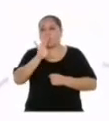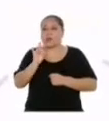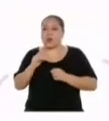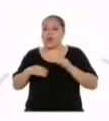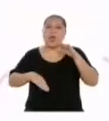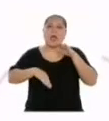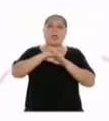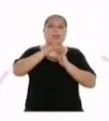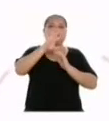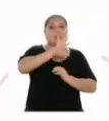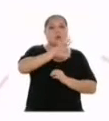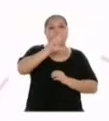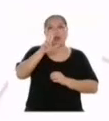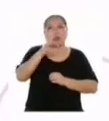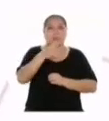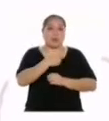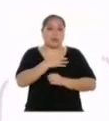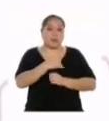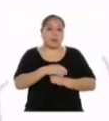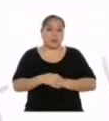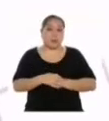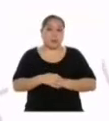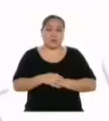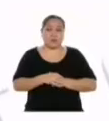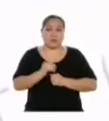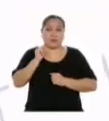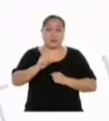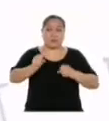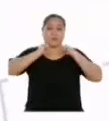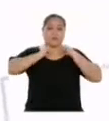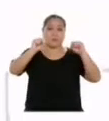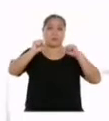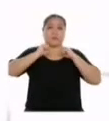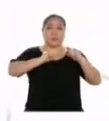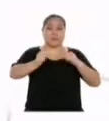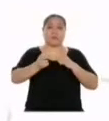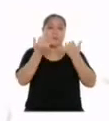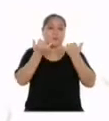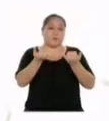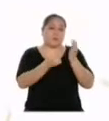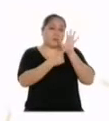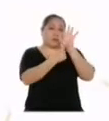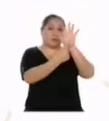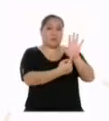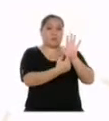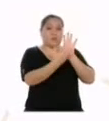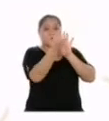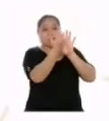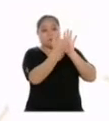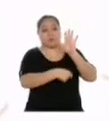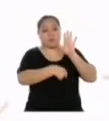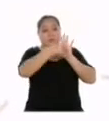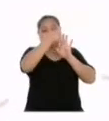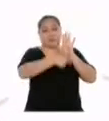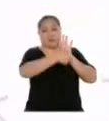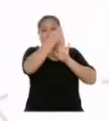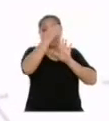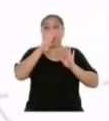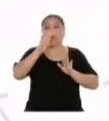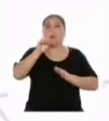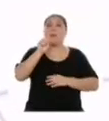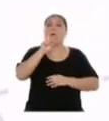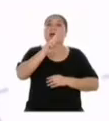48 a 53 años. En el caso de la actividad física queríamos presentar los datos con gráficos de barras